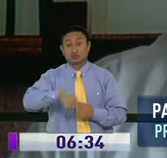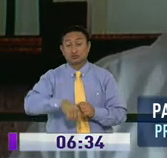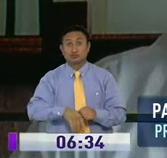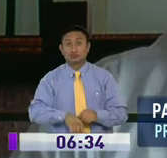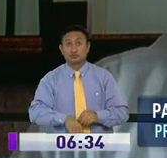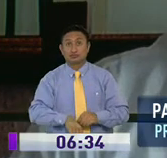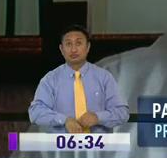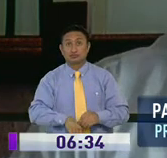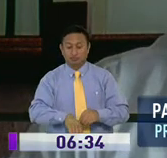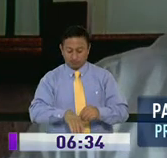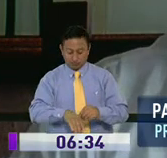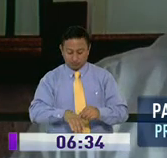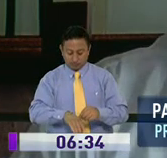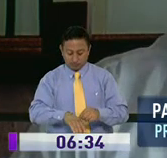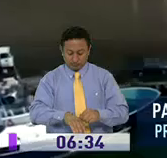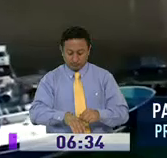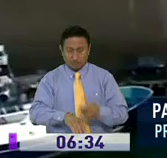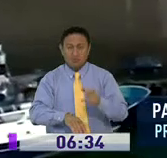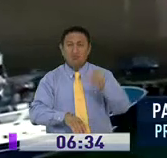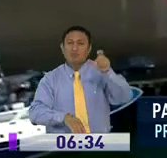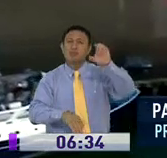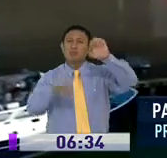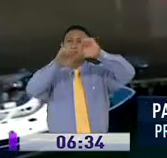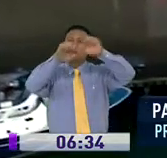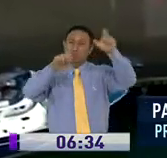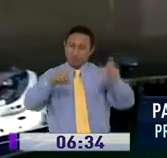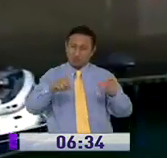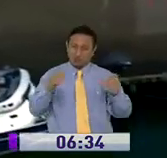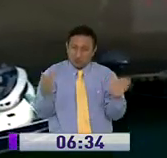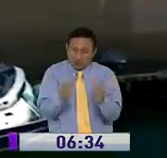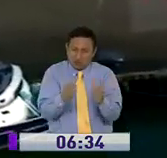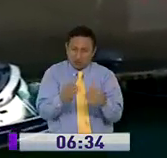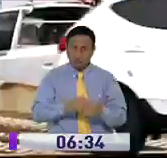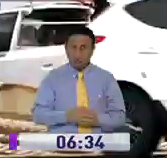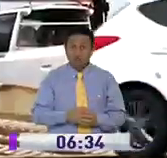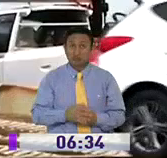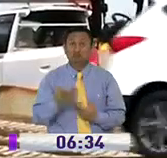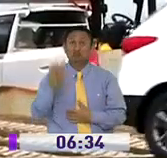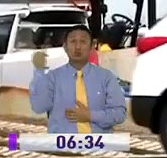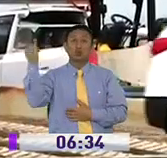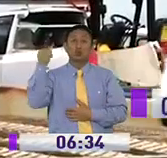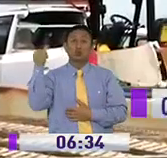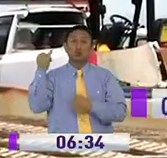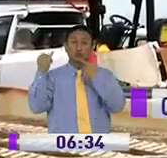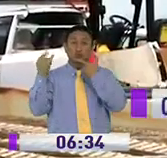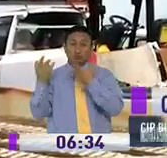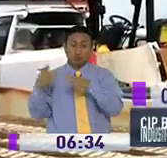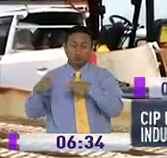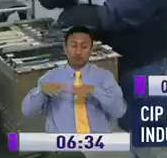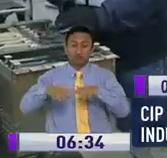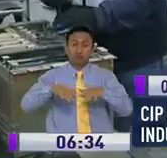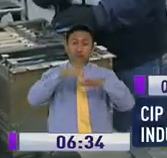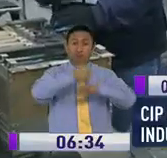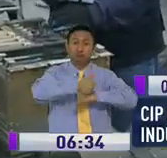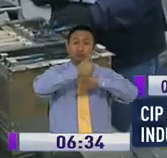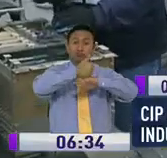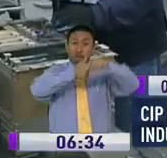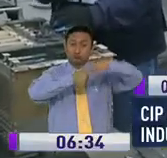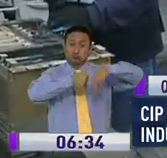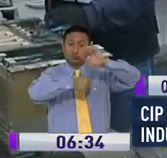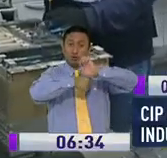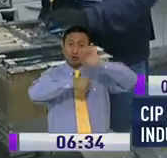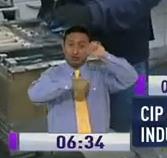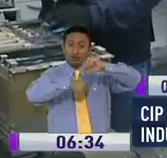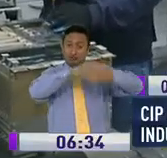los que más sufren son los más pequeños. Conscientes de la situación, los industriales estarían coordinando con autoridades nacionales